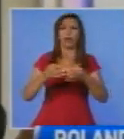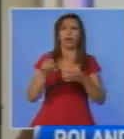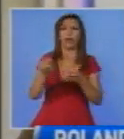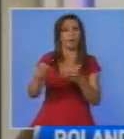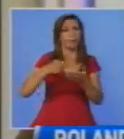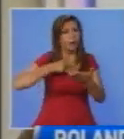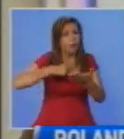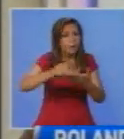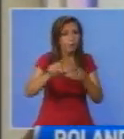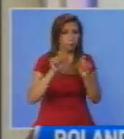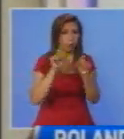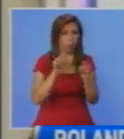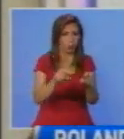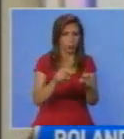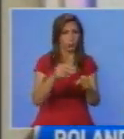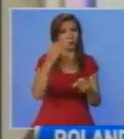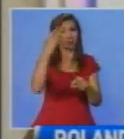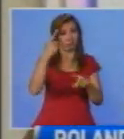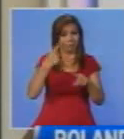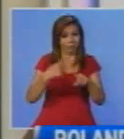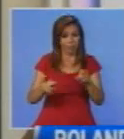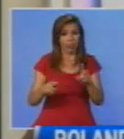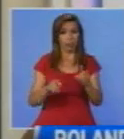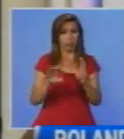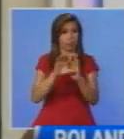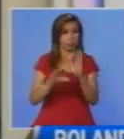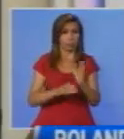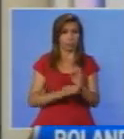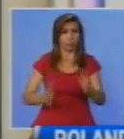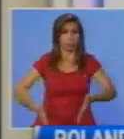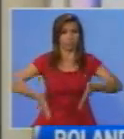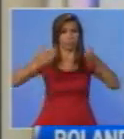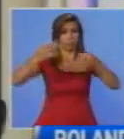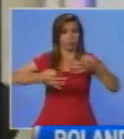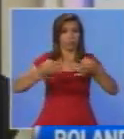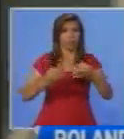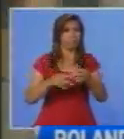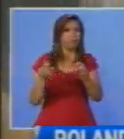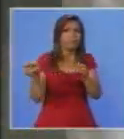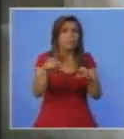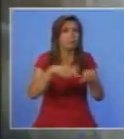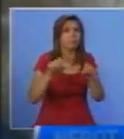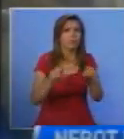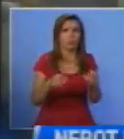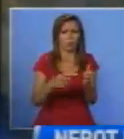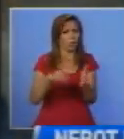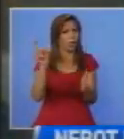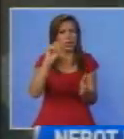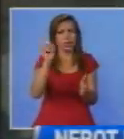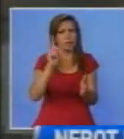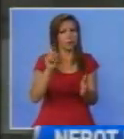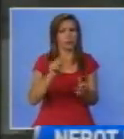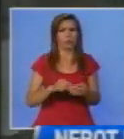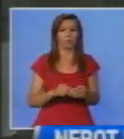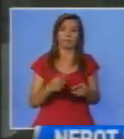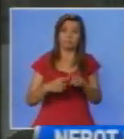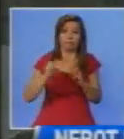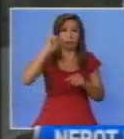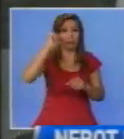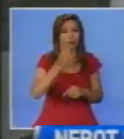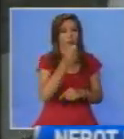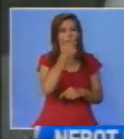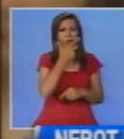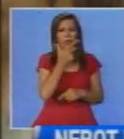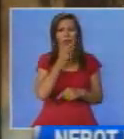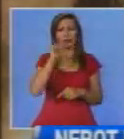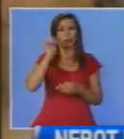hacer porque esto no es materia de consulta popular, por favor. Mientras mañana el alcalde de la ciudad se reunirá con